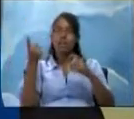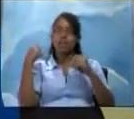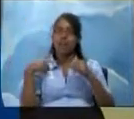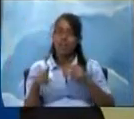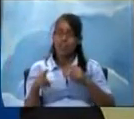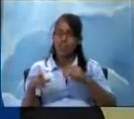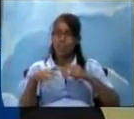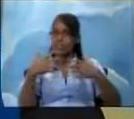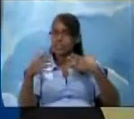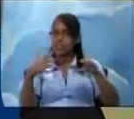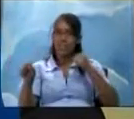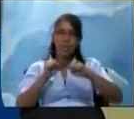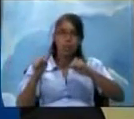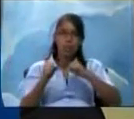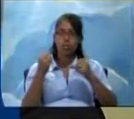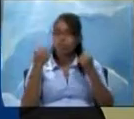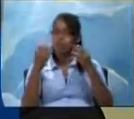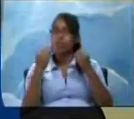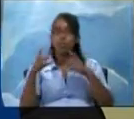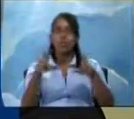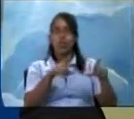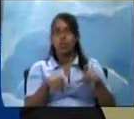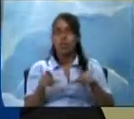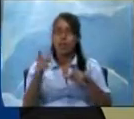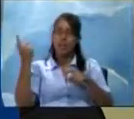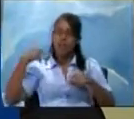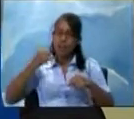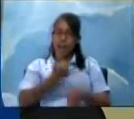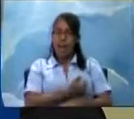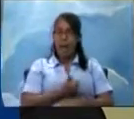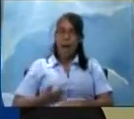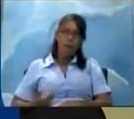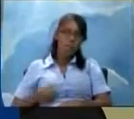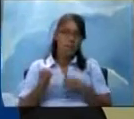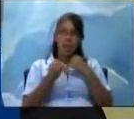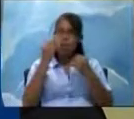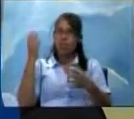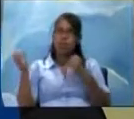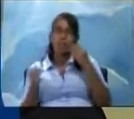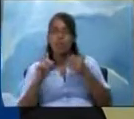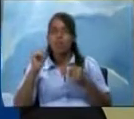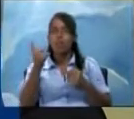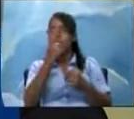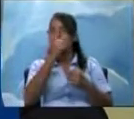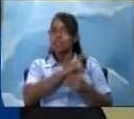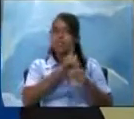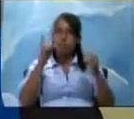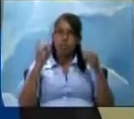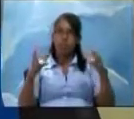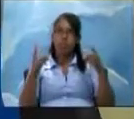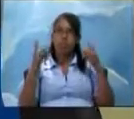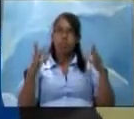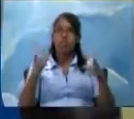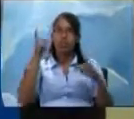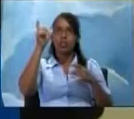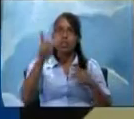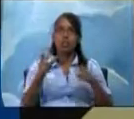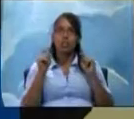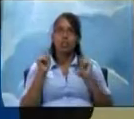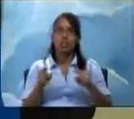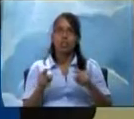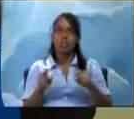habrá terremotos en muchos lugares, y habrá hambre y alboroto. Principio de dolores son